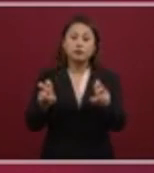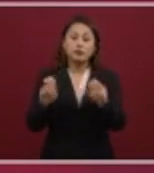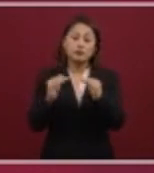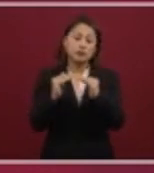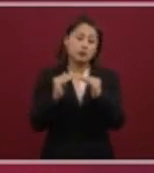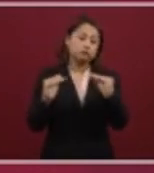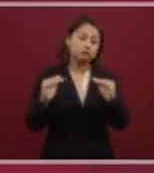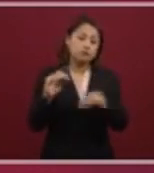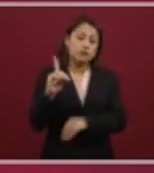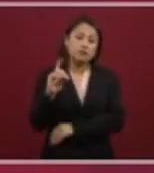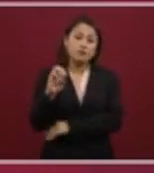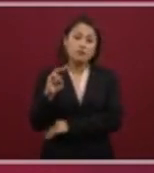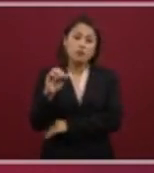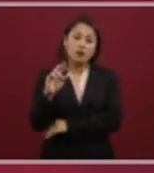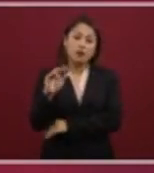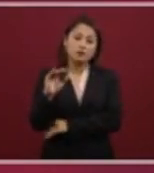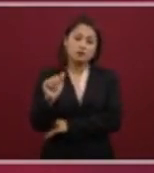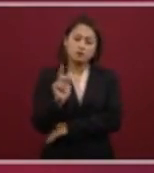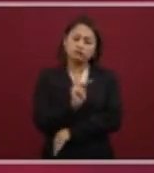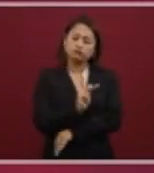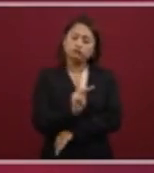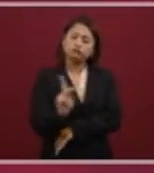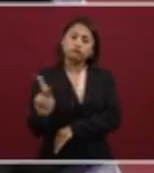valemos lo mismo,